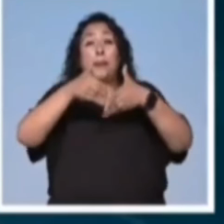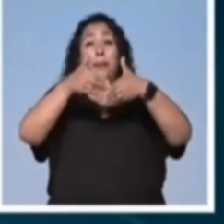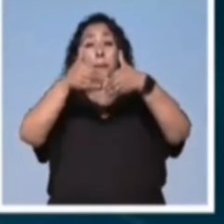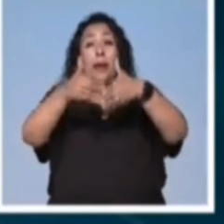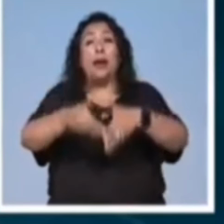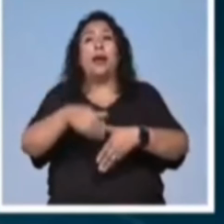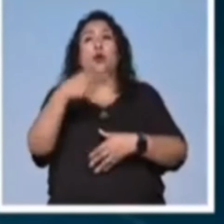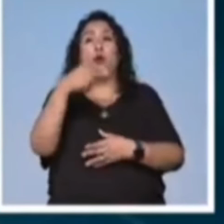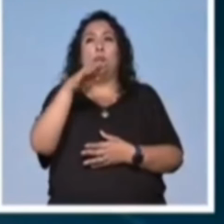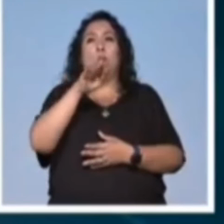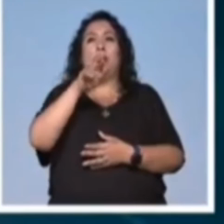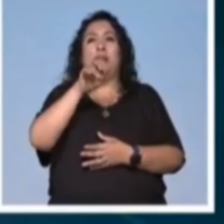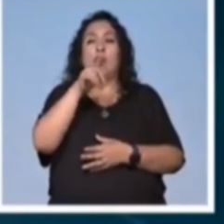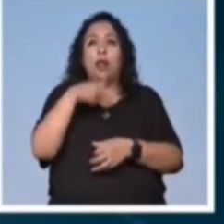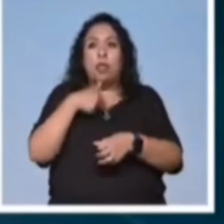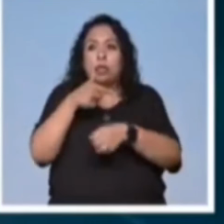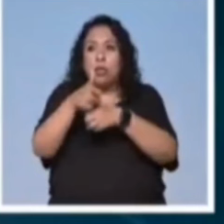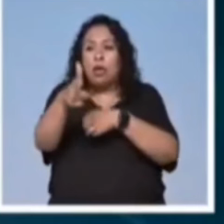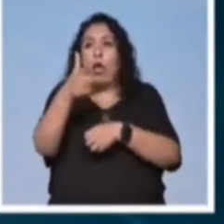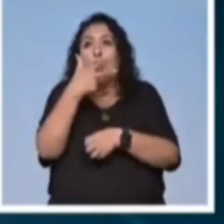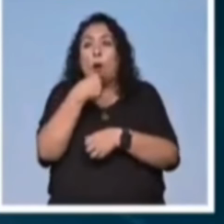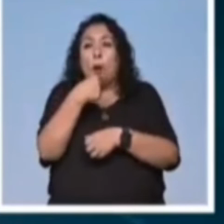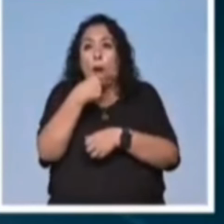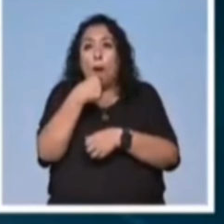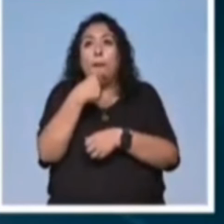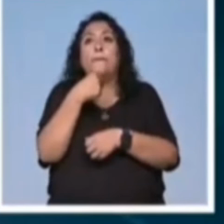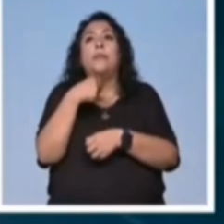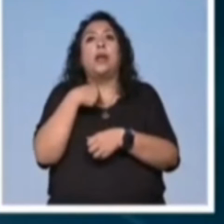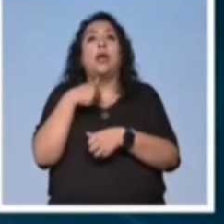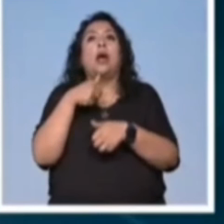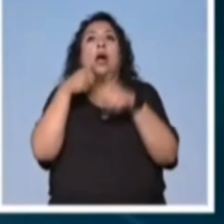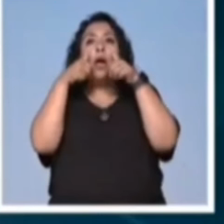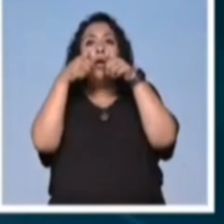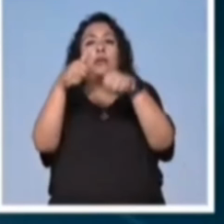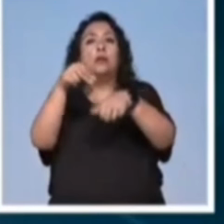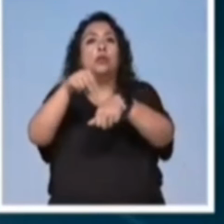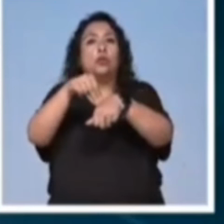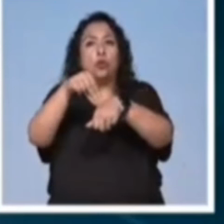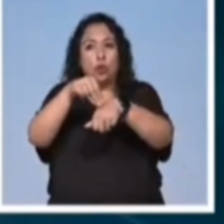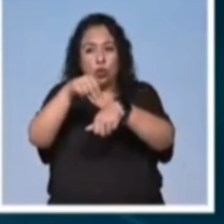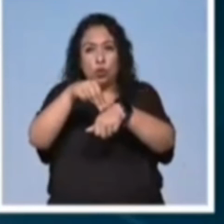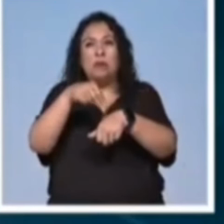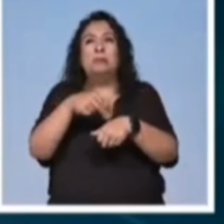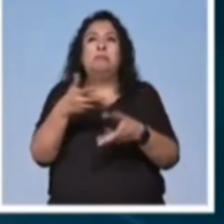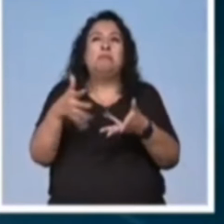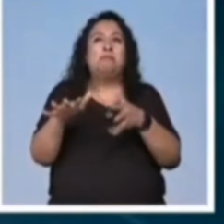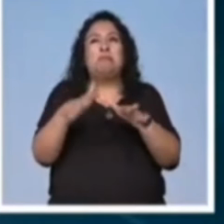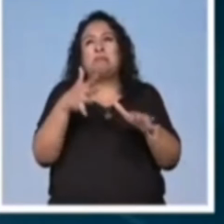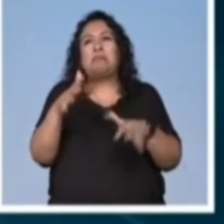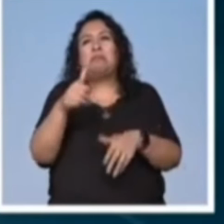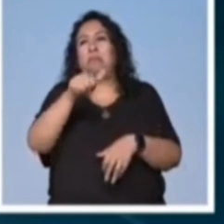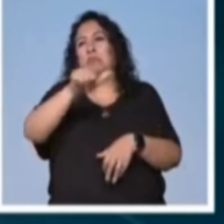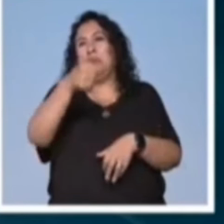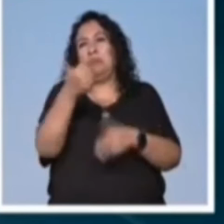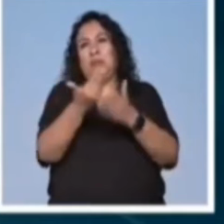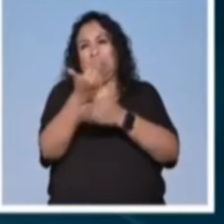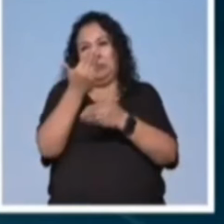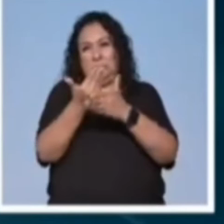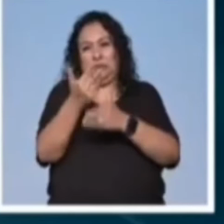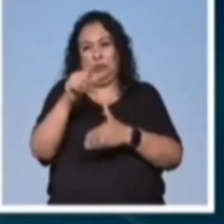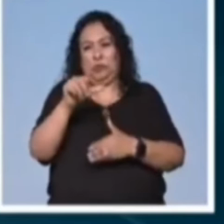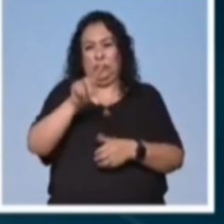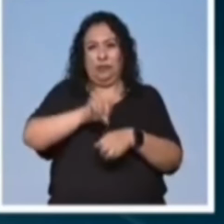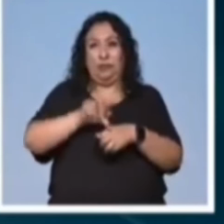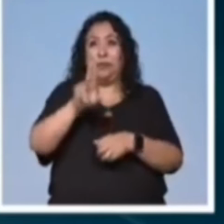de nombre María Delia encontró al náufrago y fue atendido por el médico. Aproximadamente a las 11 de la mañana de